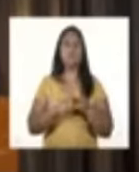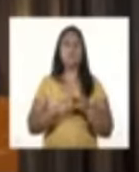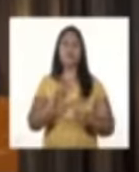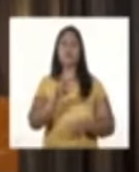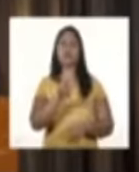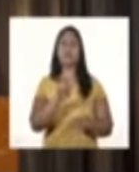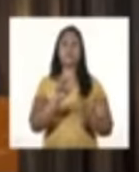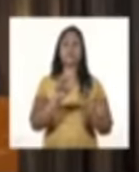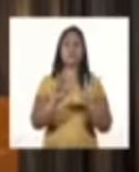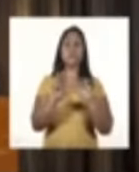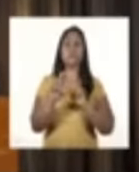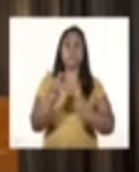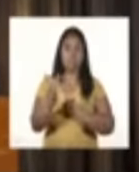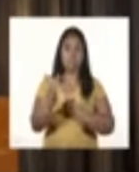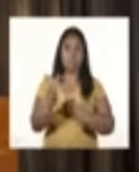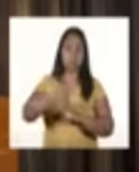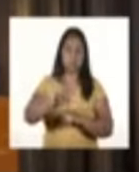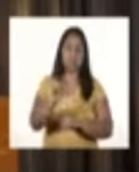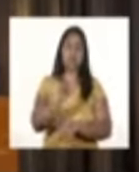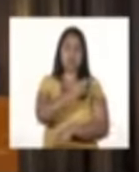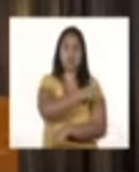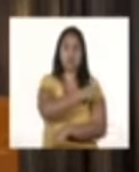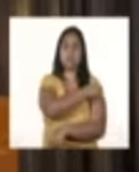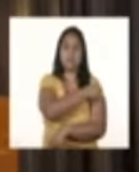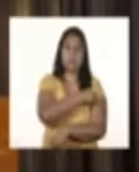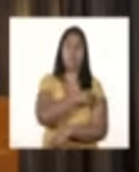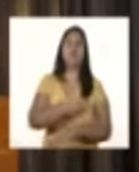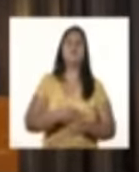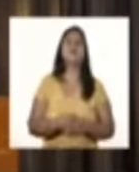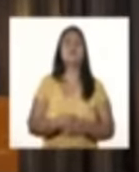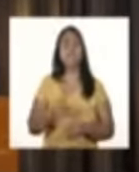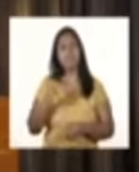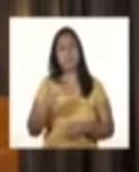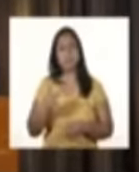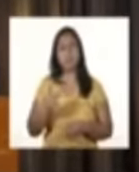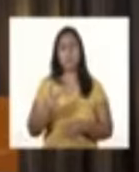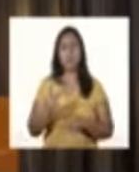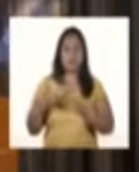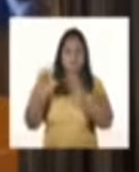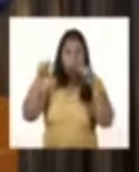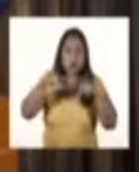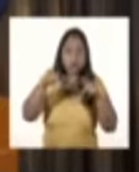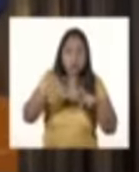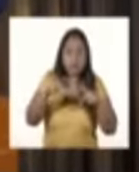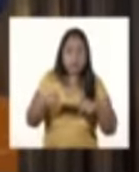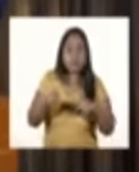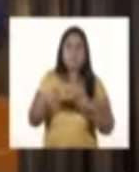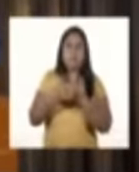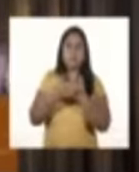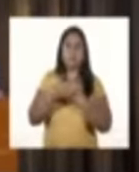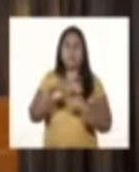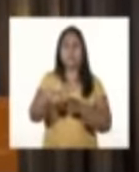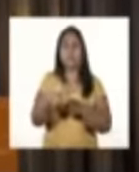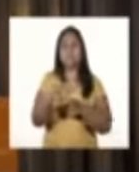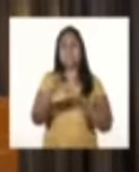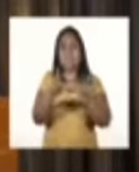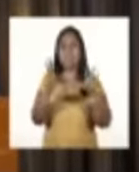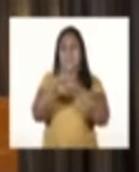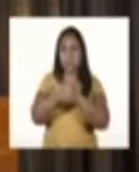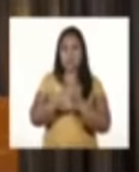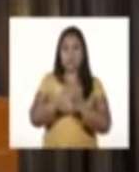Tenemos 282 casos activos y hasta ahorita, que son ya casi